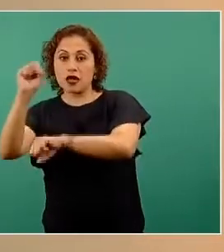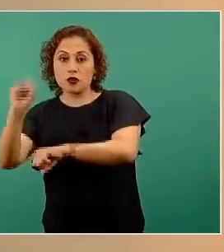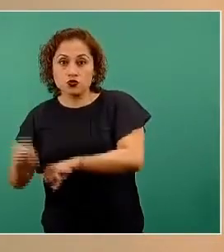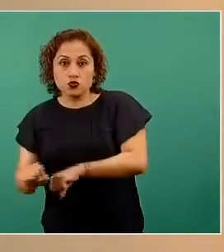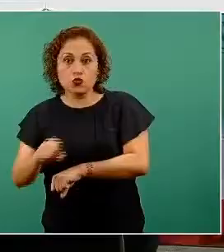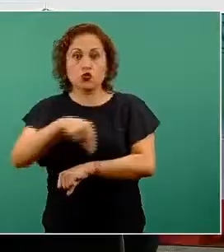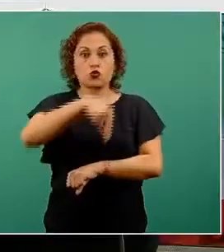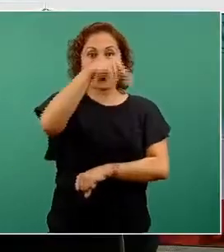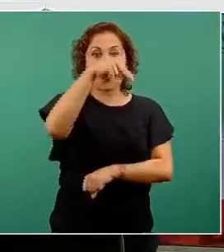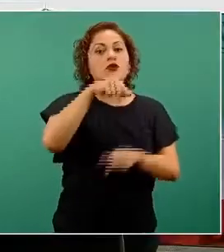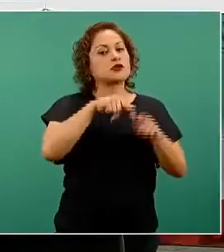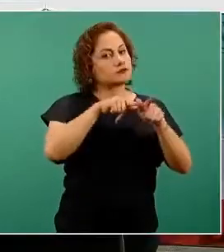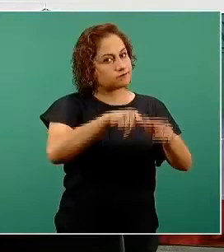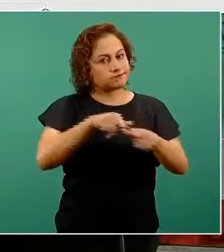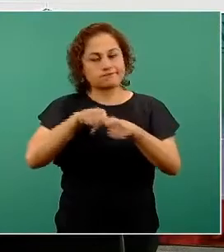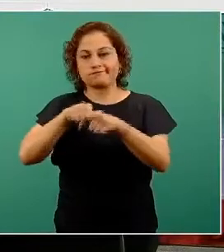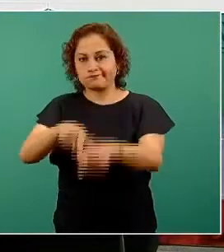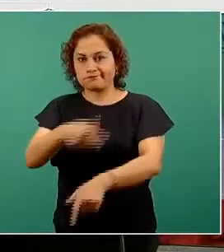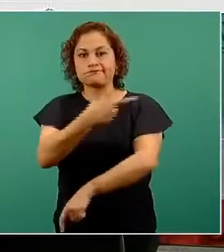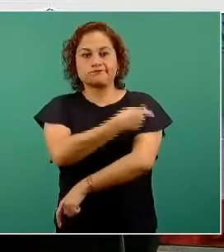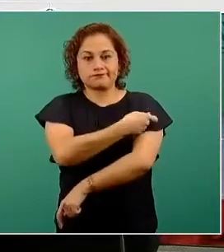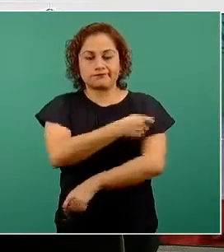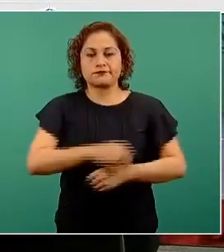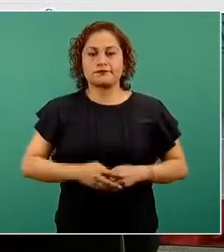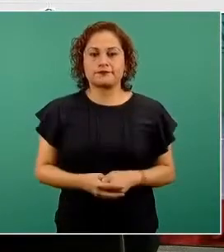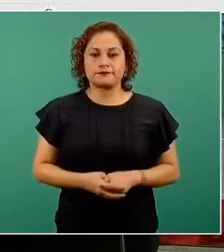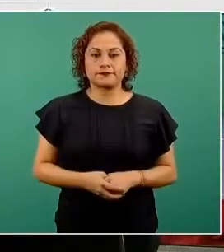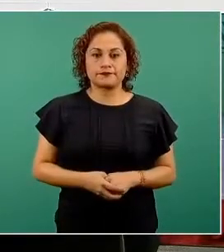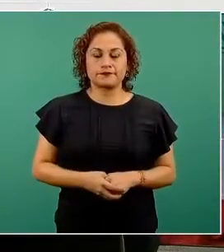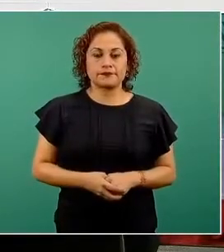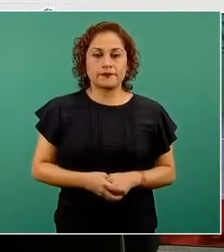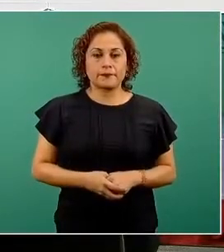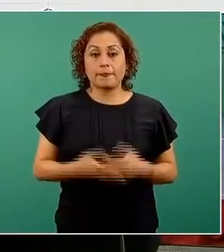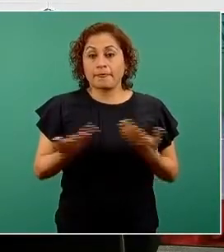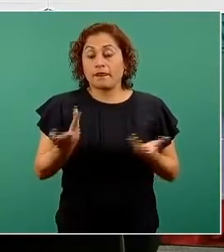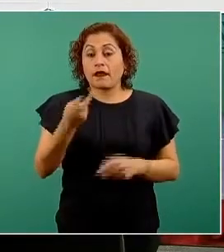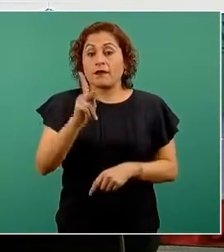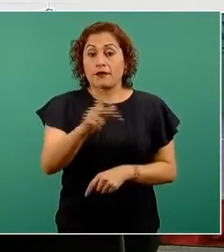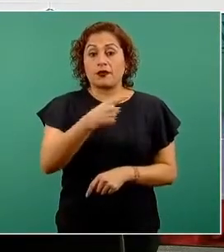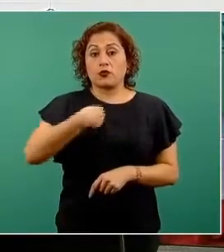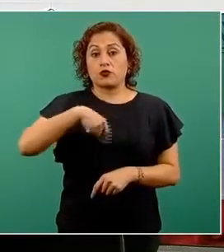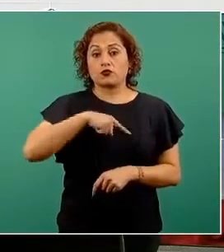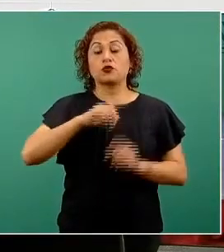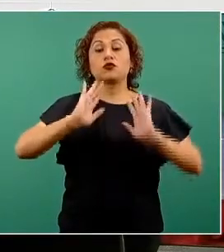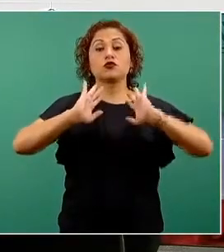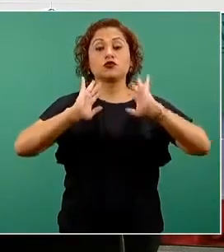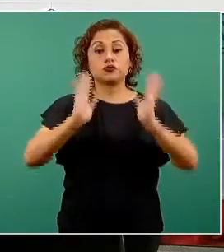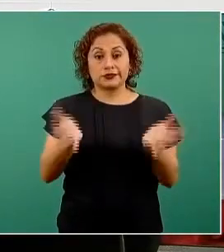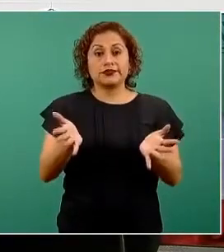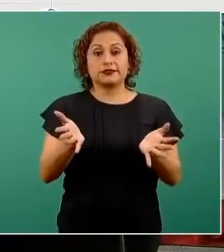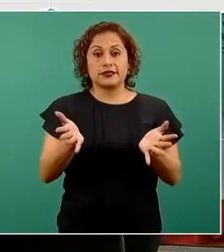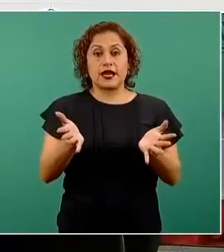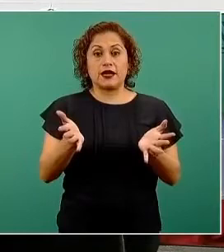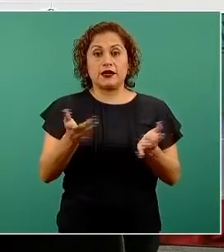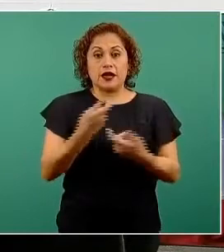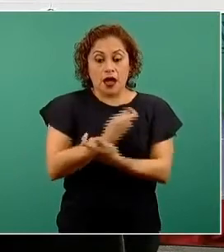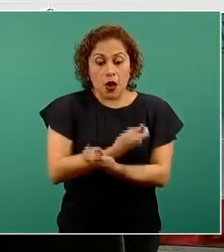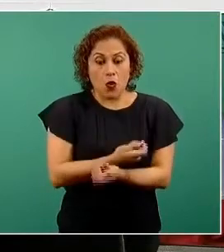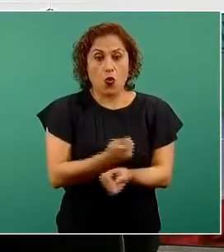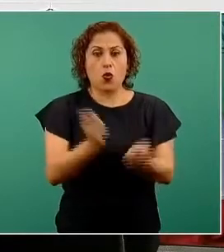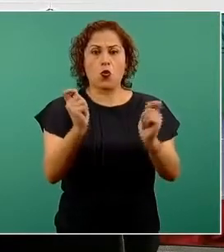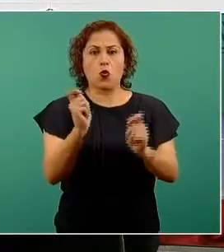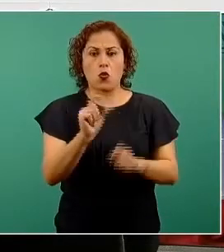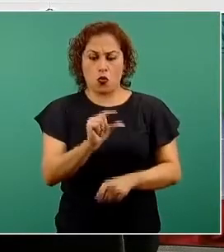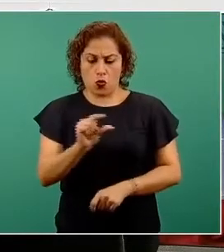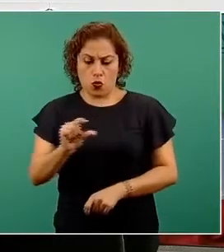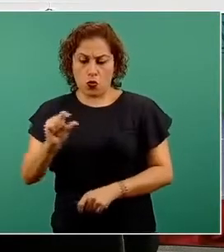32 entidades federativas. Y la ventaja que tenemos es que ahora ya tenemos una mayor diversidad de tipos de vacuna y